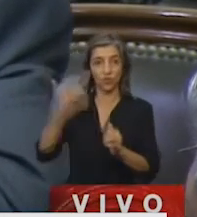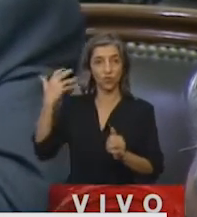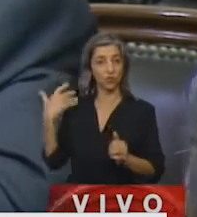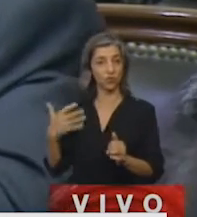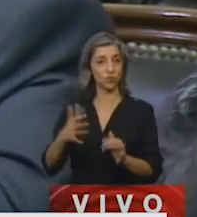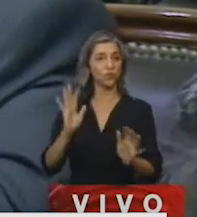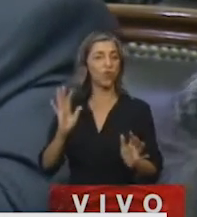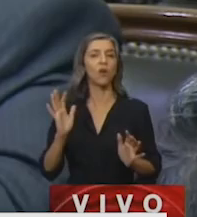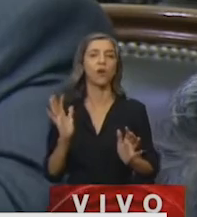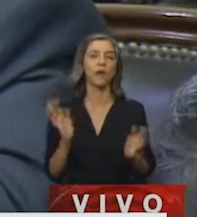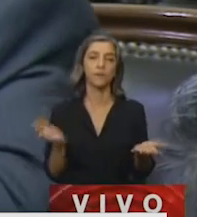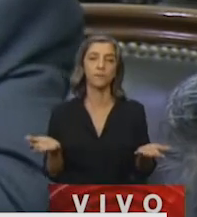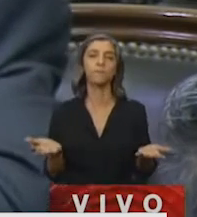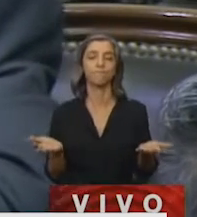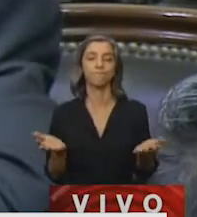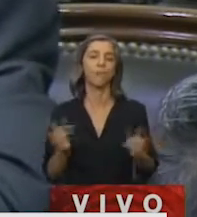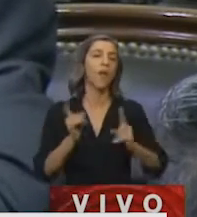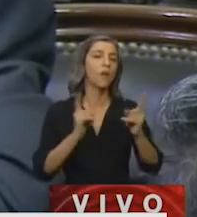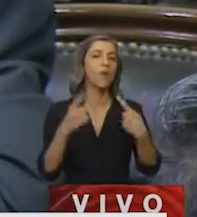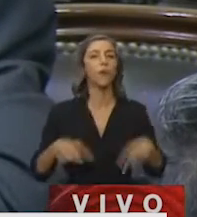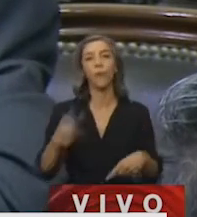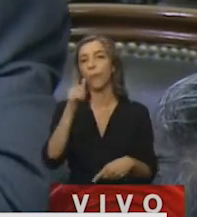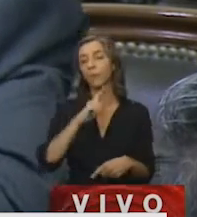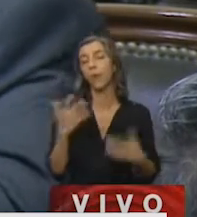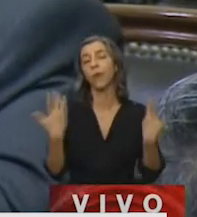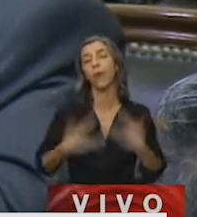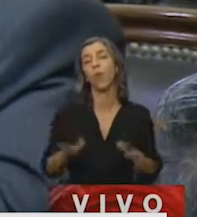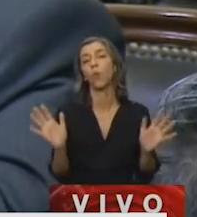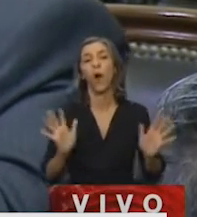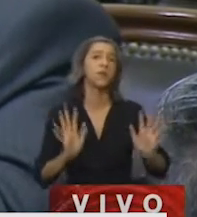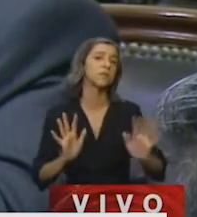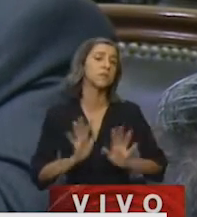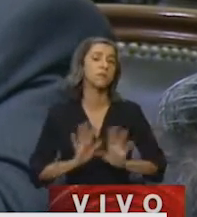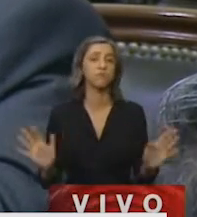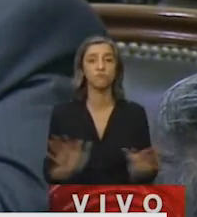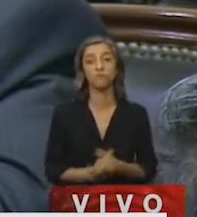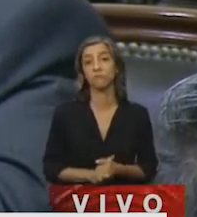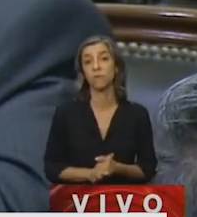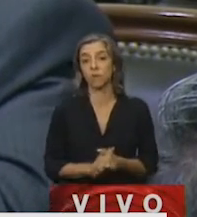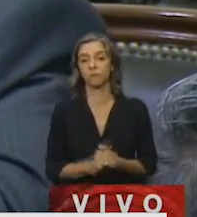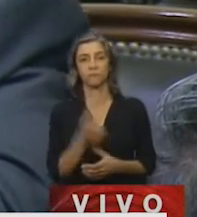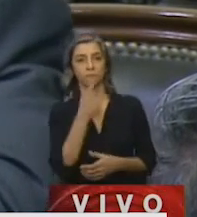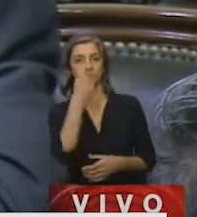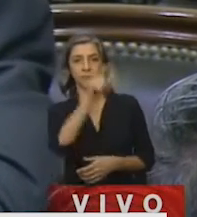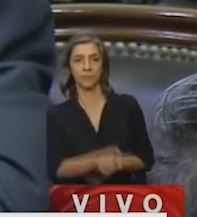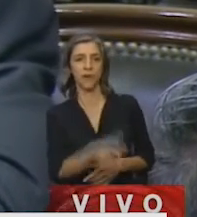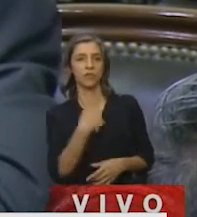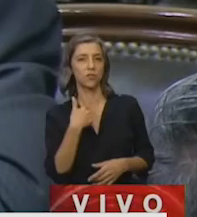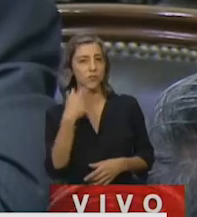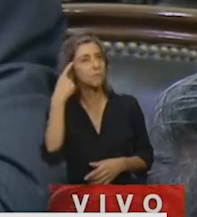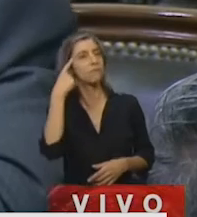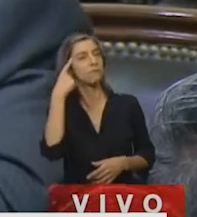ha existido la naturalización de determinadas cuestiones, y por supuesto, cuando alguien quiere cambiarlas,